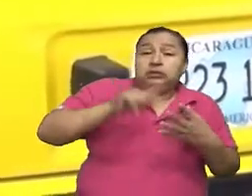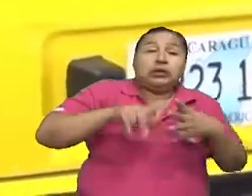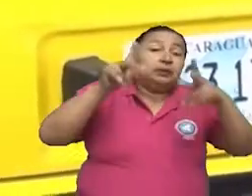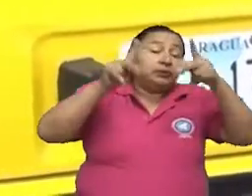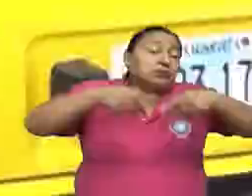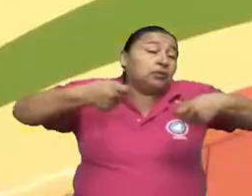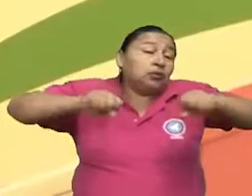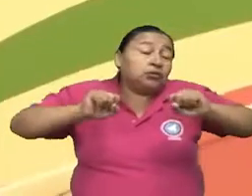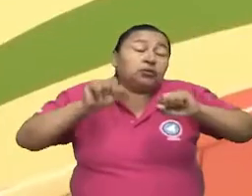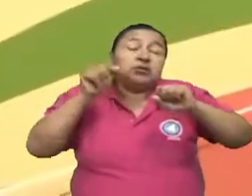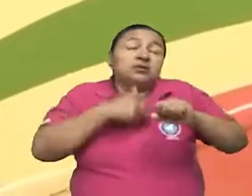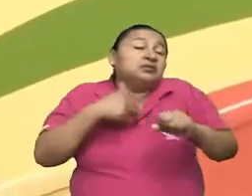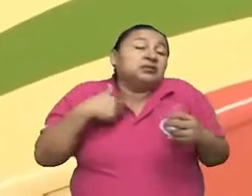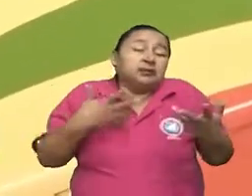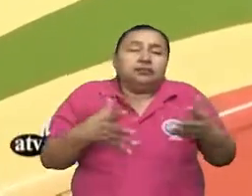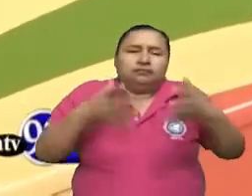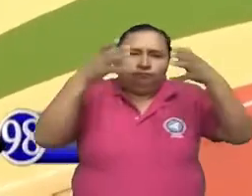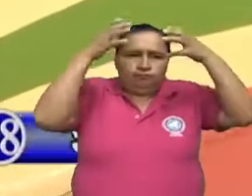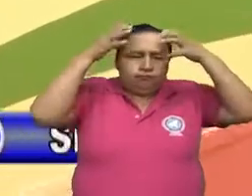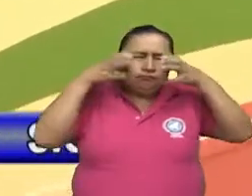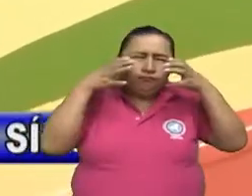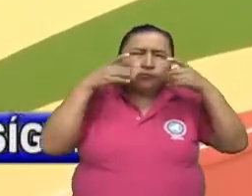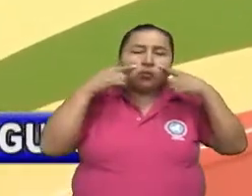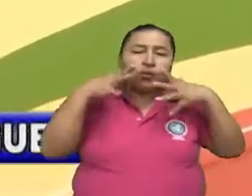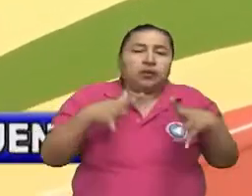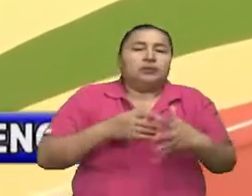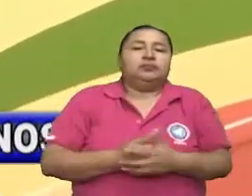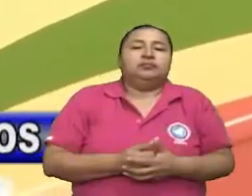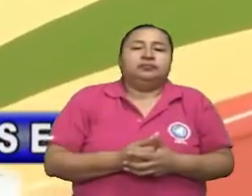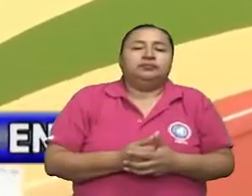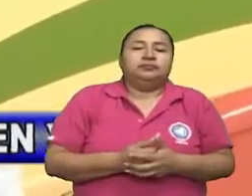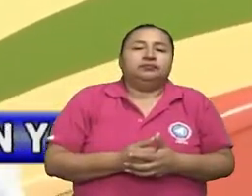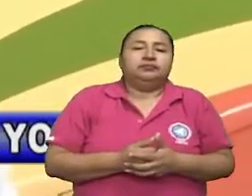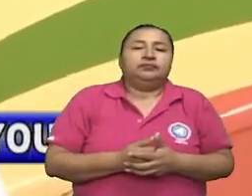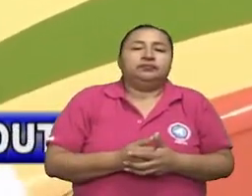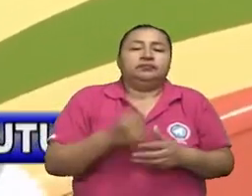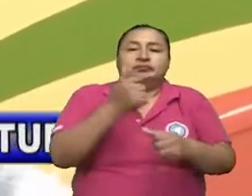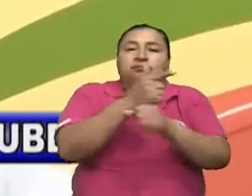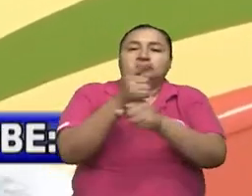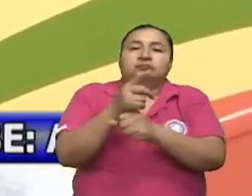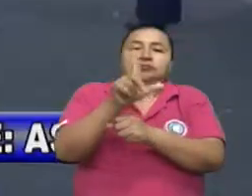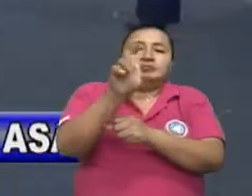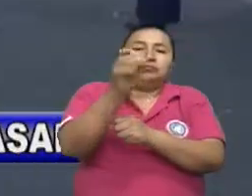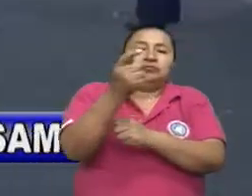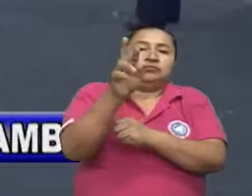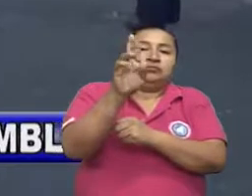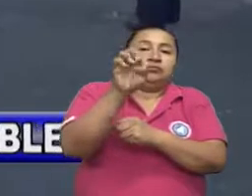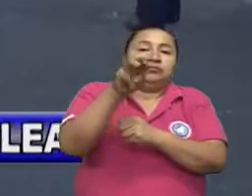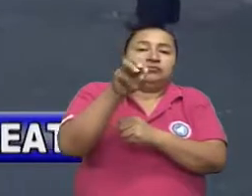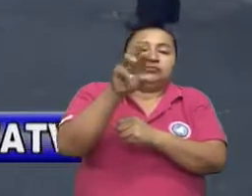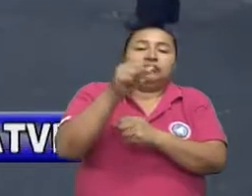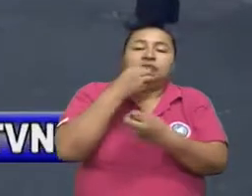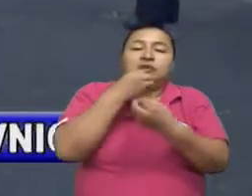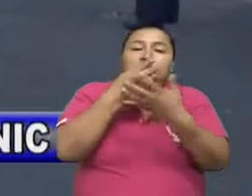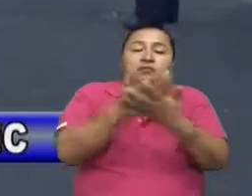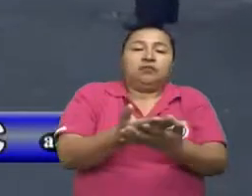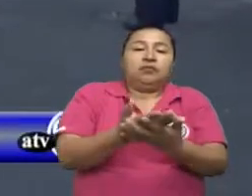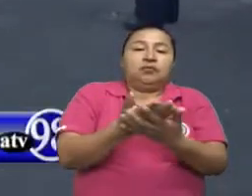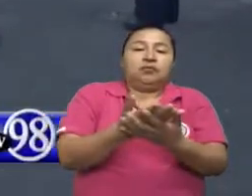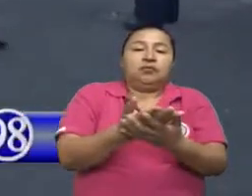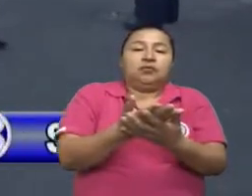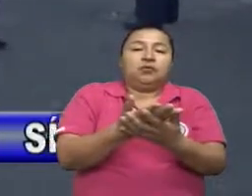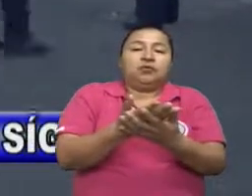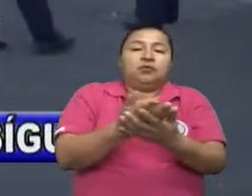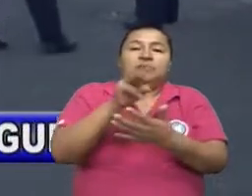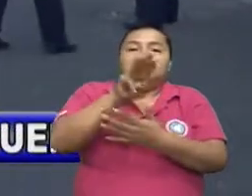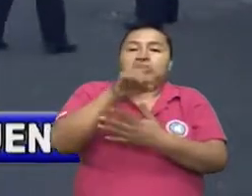recuerda siempre usar el casco de protección. Con cámara de Lester Mora para el canal parlamentario, les